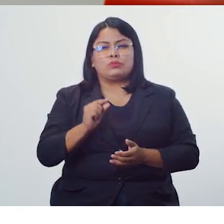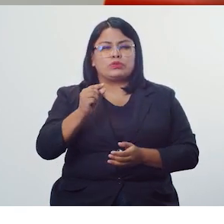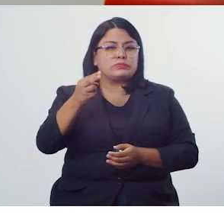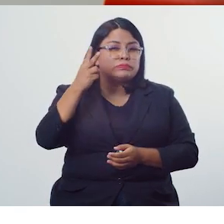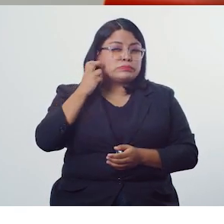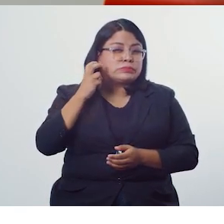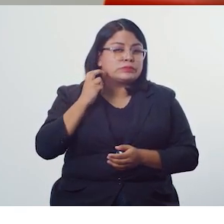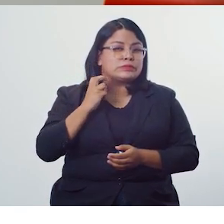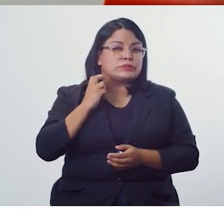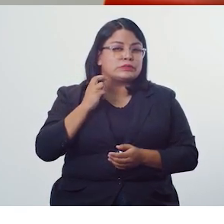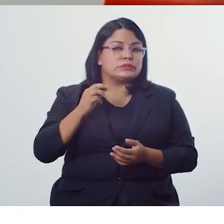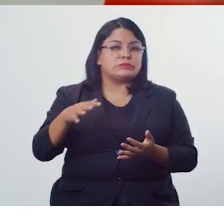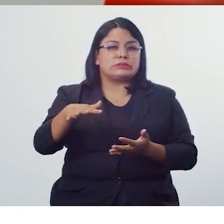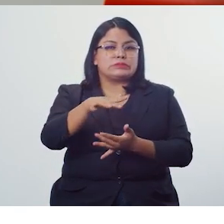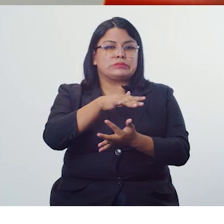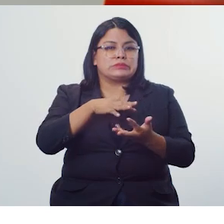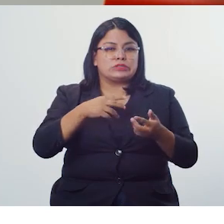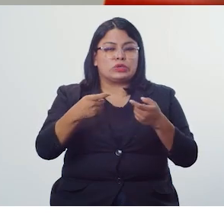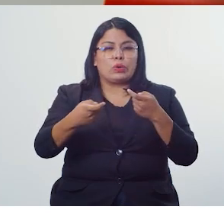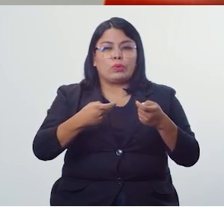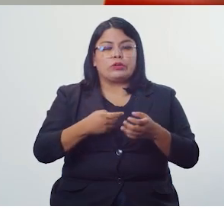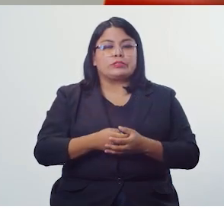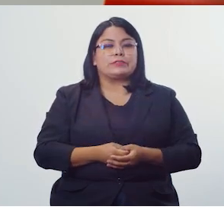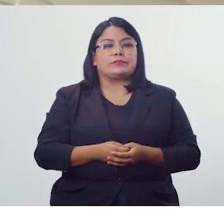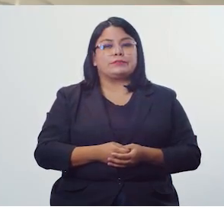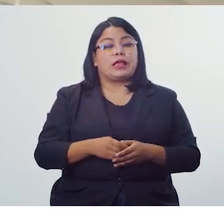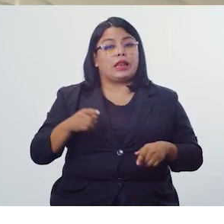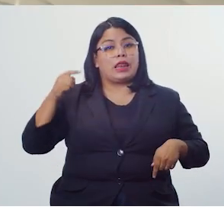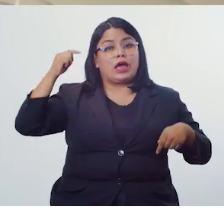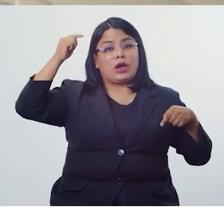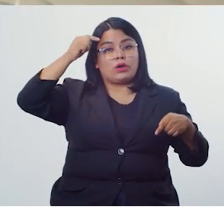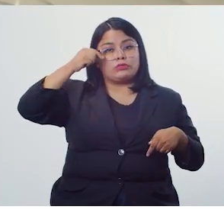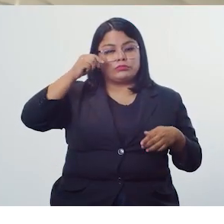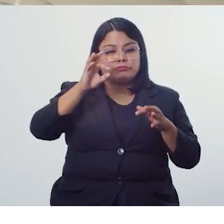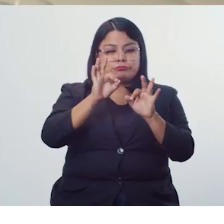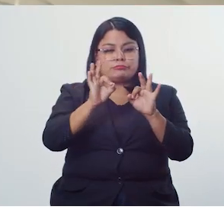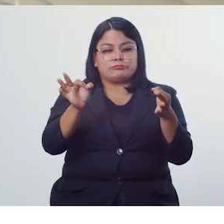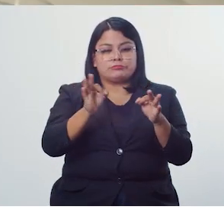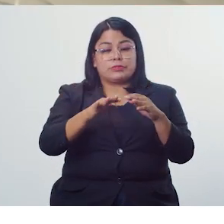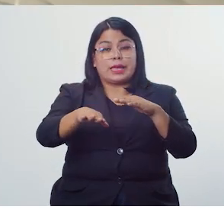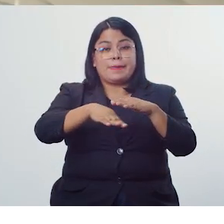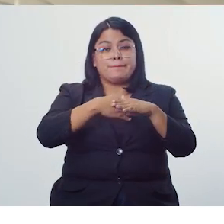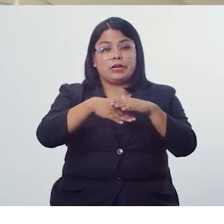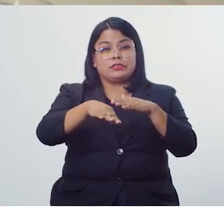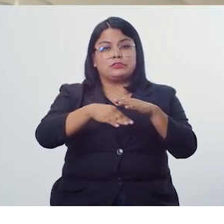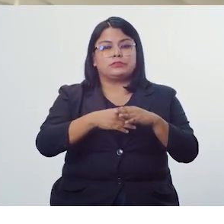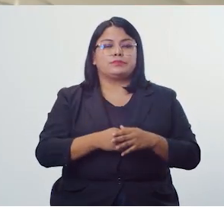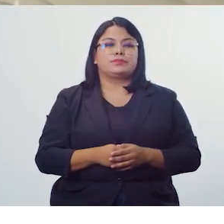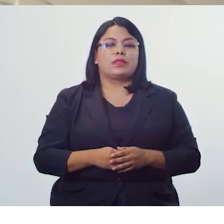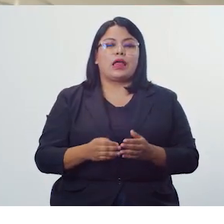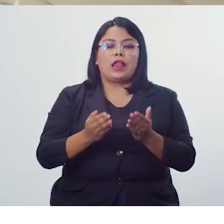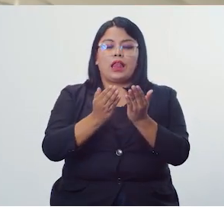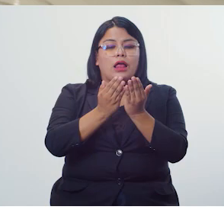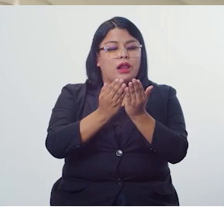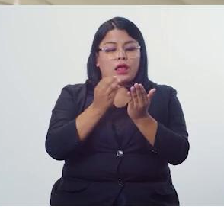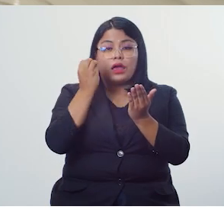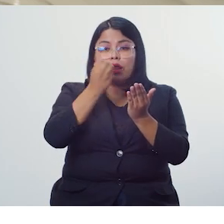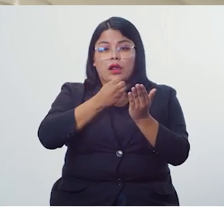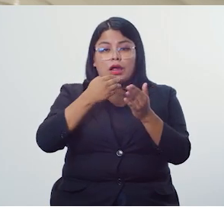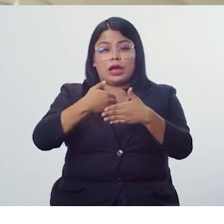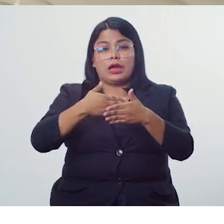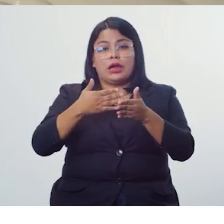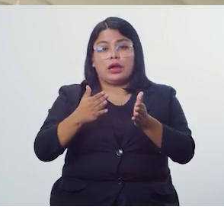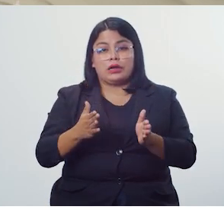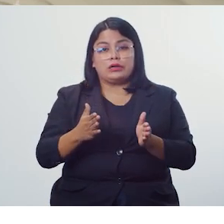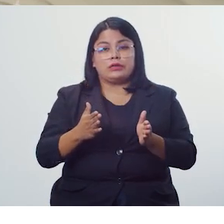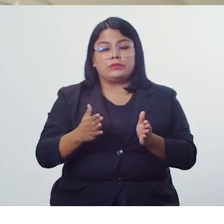escuchan es de naturaleza controladora y punitiva. La conciencia del texto impreso. Mediante la lectura oral en el